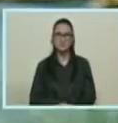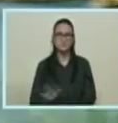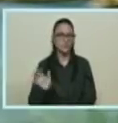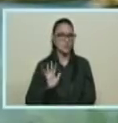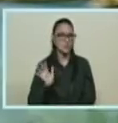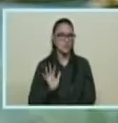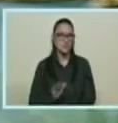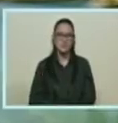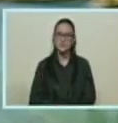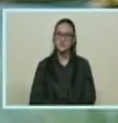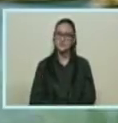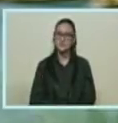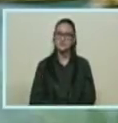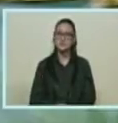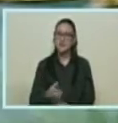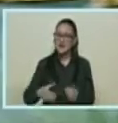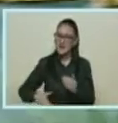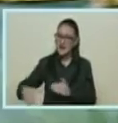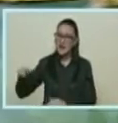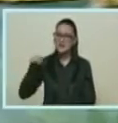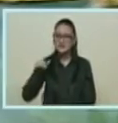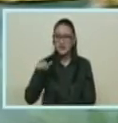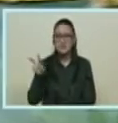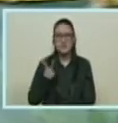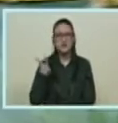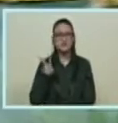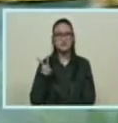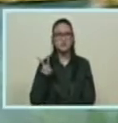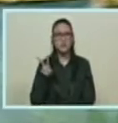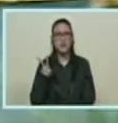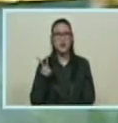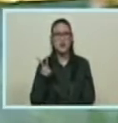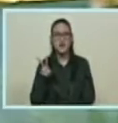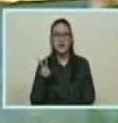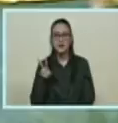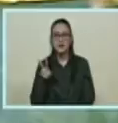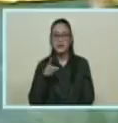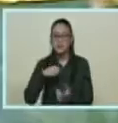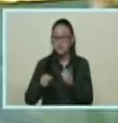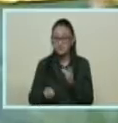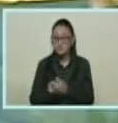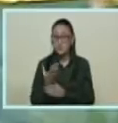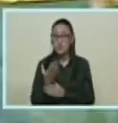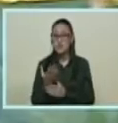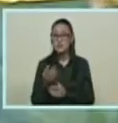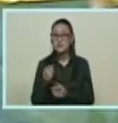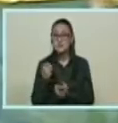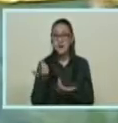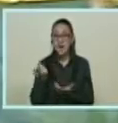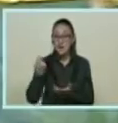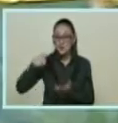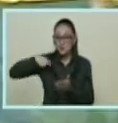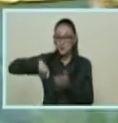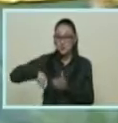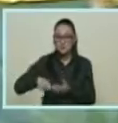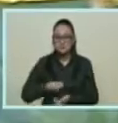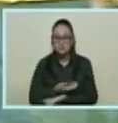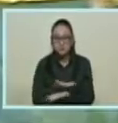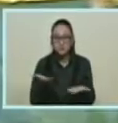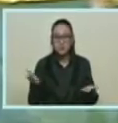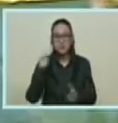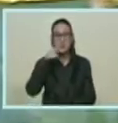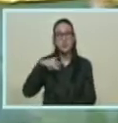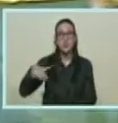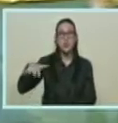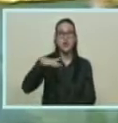La riqueza de nuestro país que tiene y que creamos es para invertirla en la felicidad del pueblo,